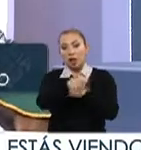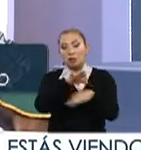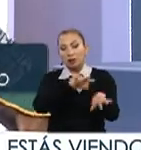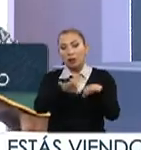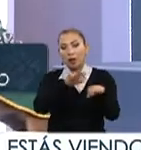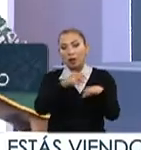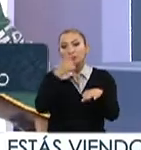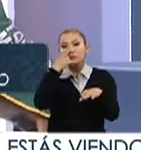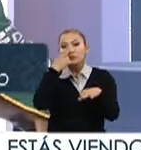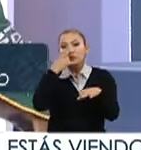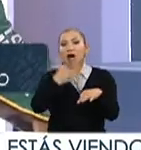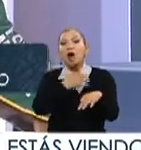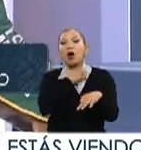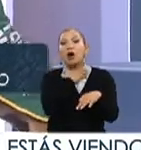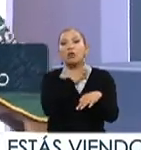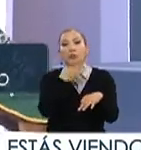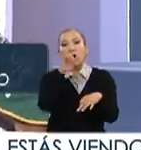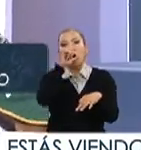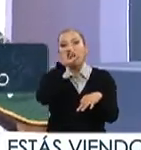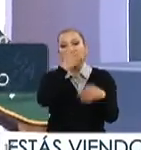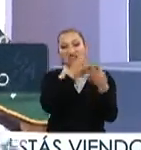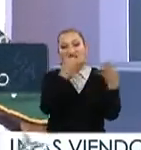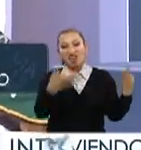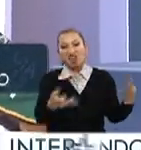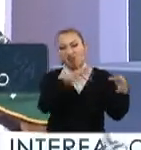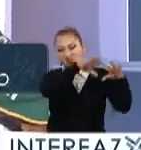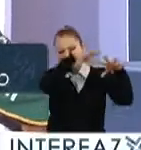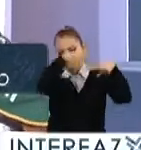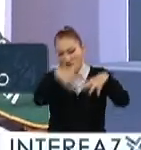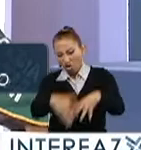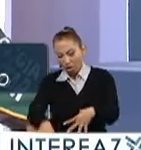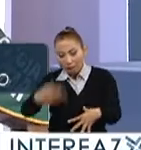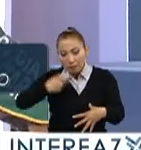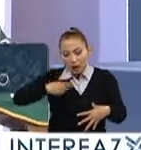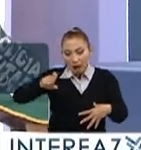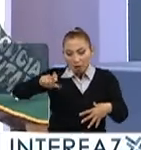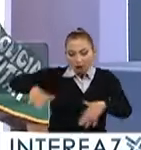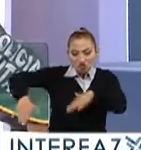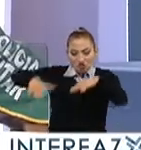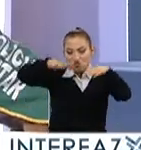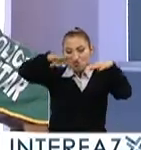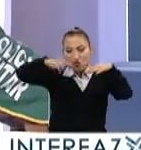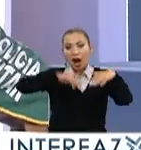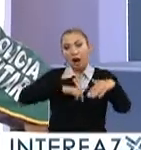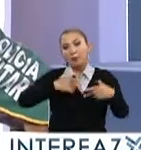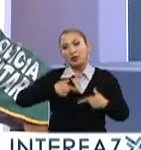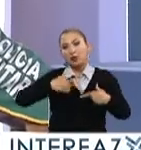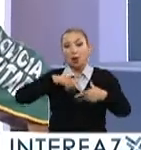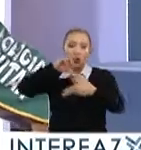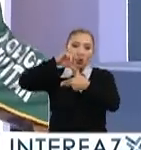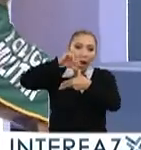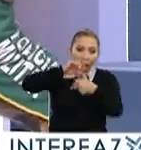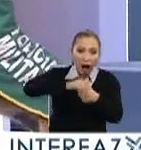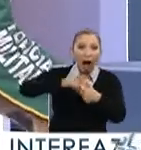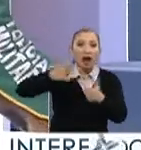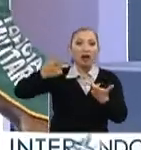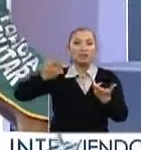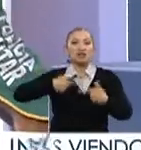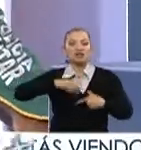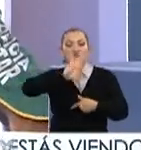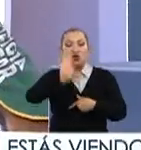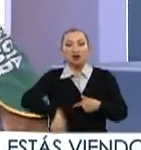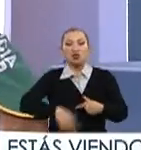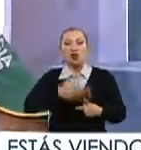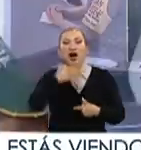puede trabajar el pseudoaroma de ahogado. ¿Por qué? Porque como se deslavó el cerro y había inundación. O también en huracanes, ¿no? Exactamente, en